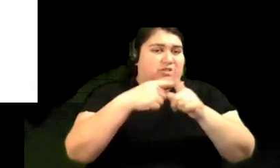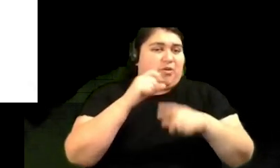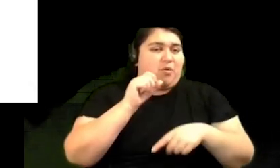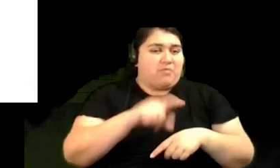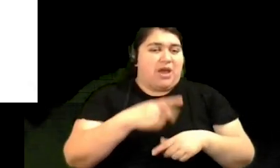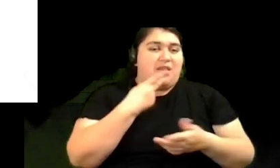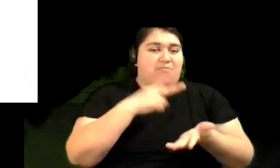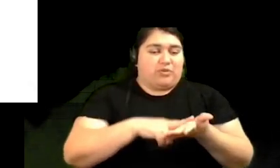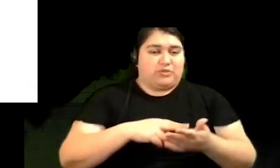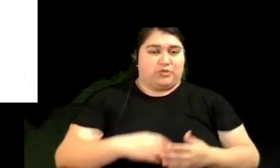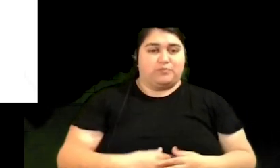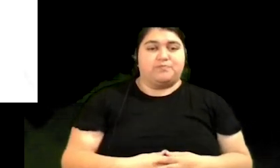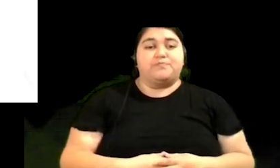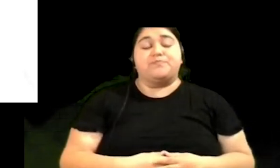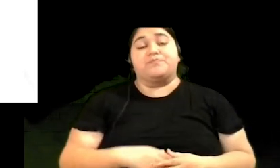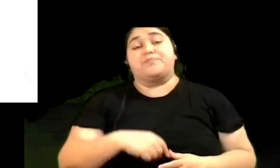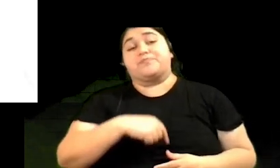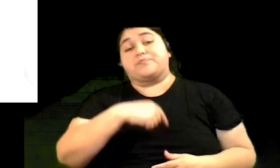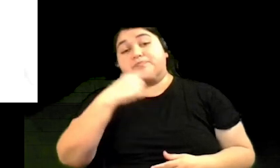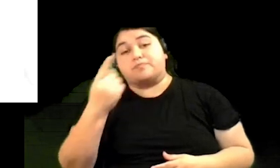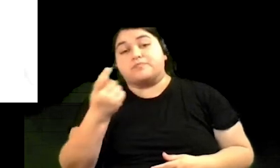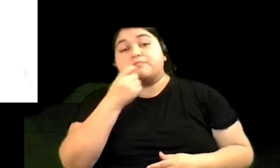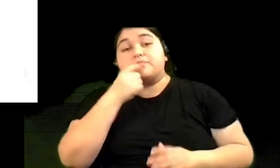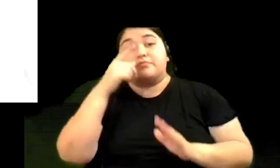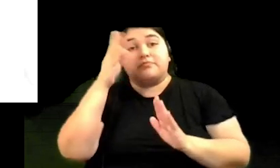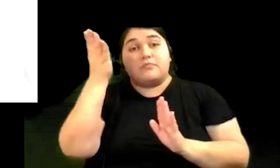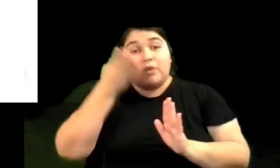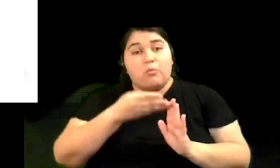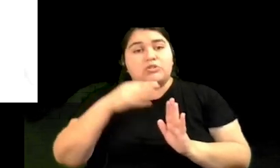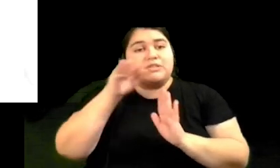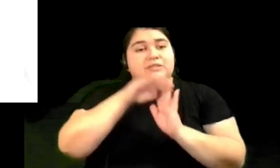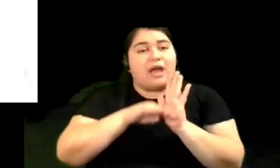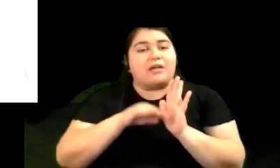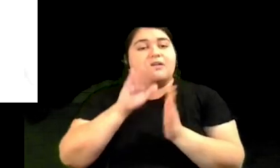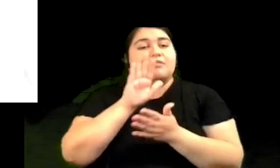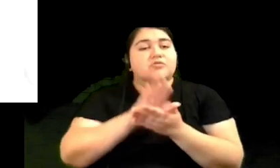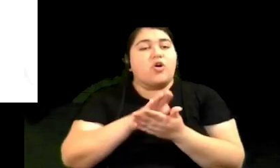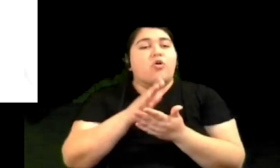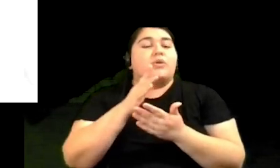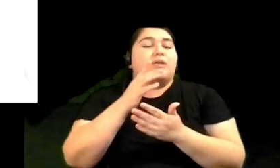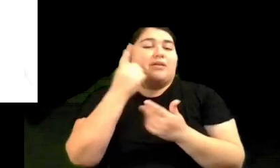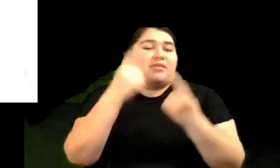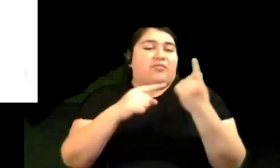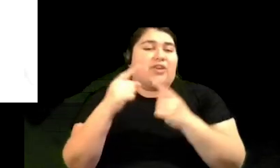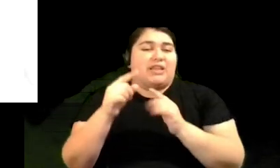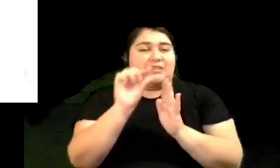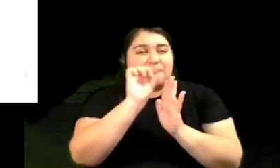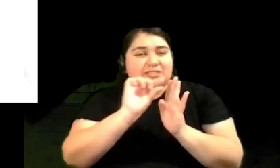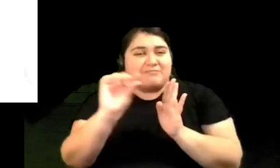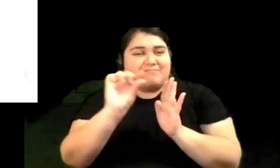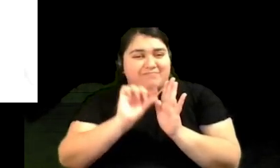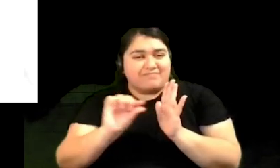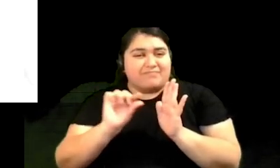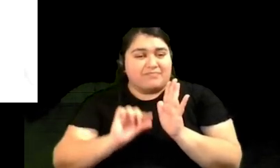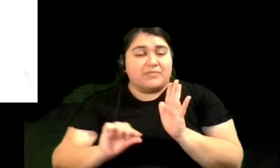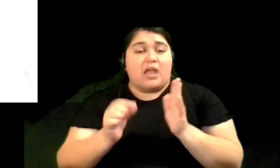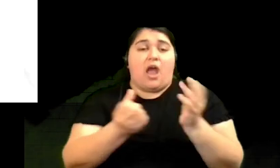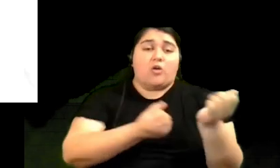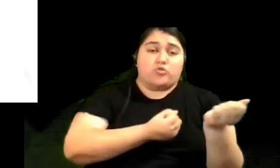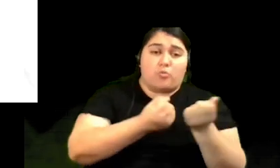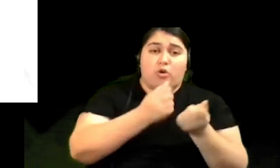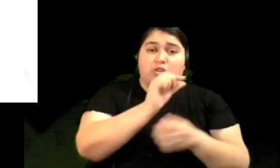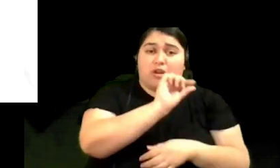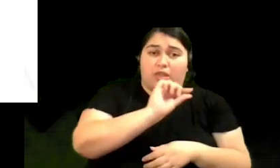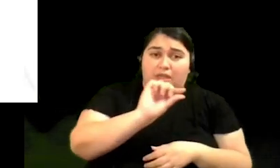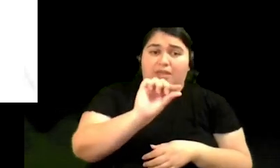lo mismo, ¿no? Ver qué pasa con las tasas del impuesto de los distintos conceptos. En los automotores lo mismo, si es un